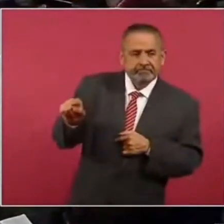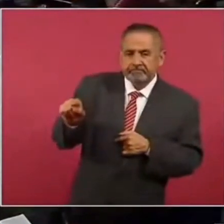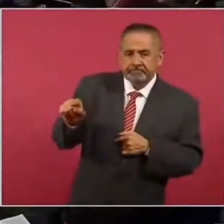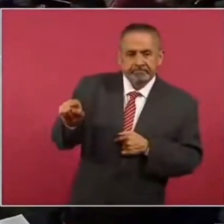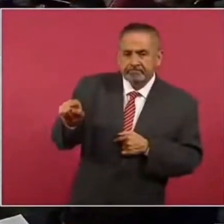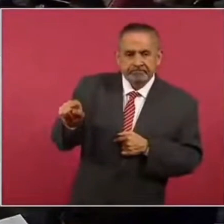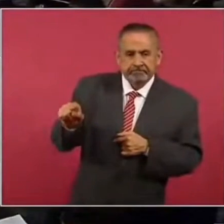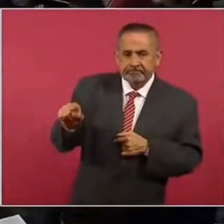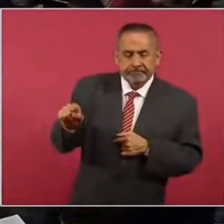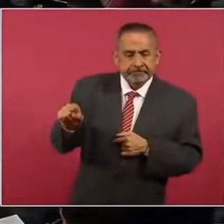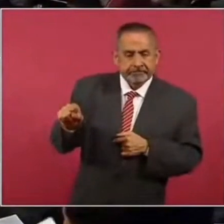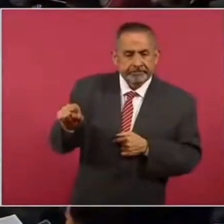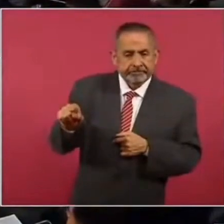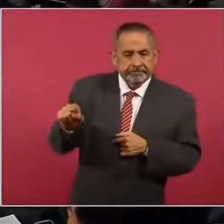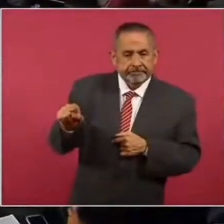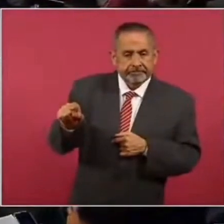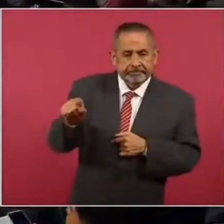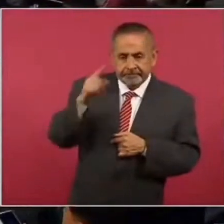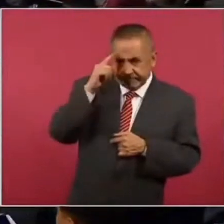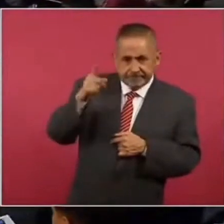en manos